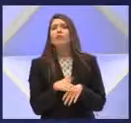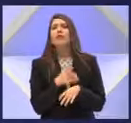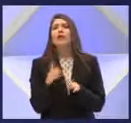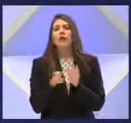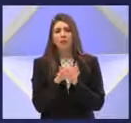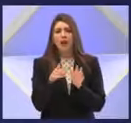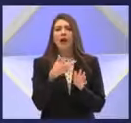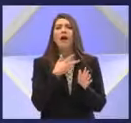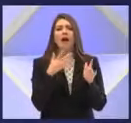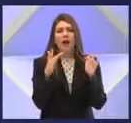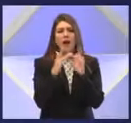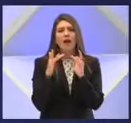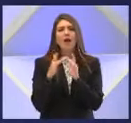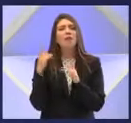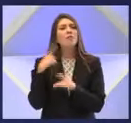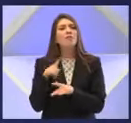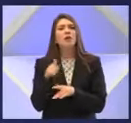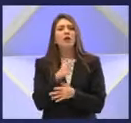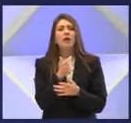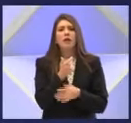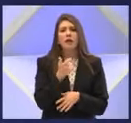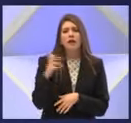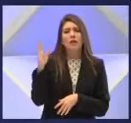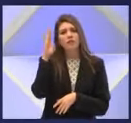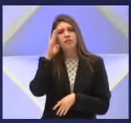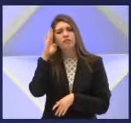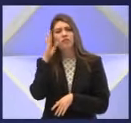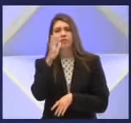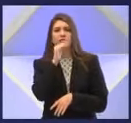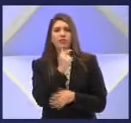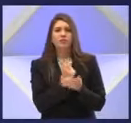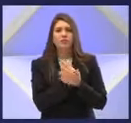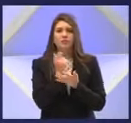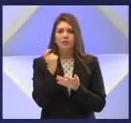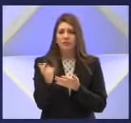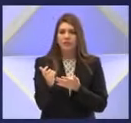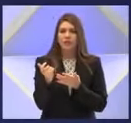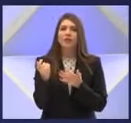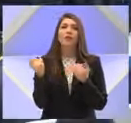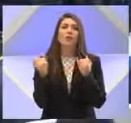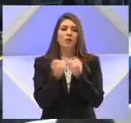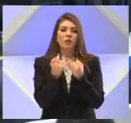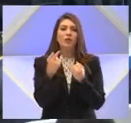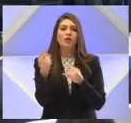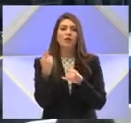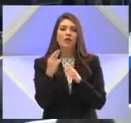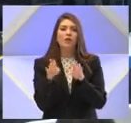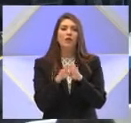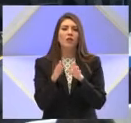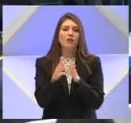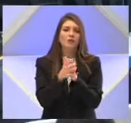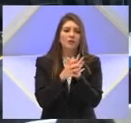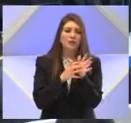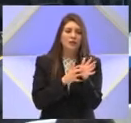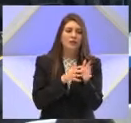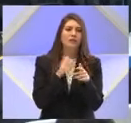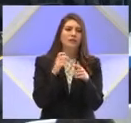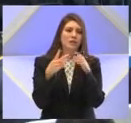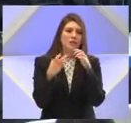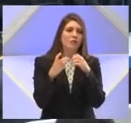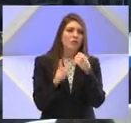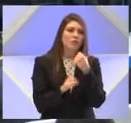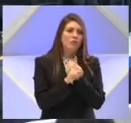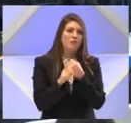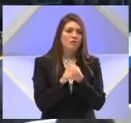y en ese sentido decía y también coincido de la importancia de reducir esa brecha socioeconómica sin embargo